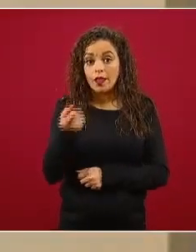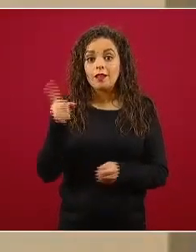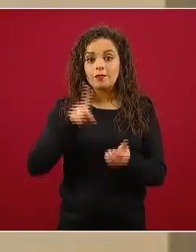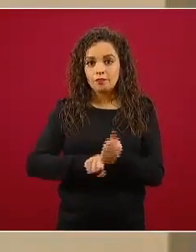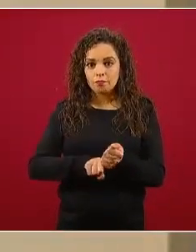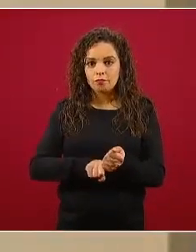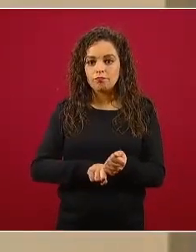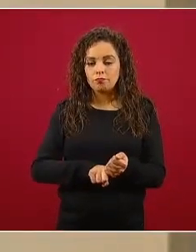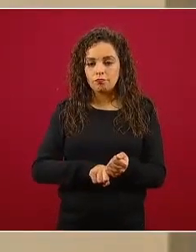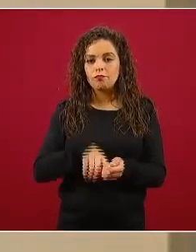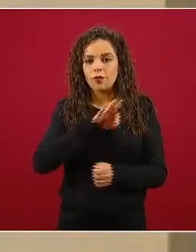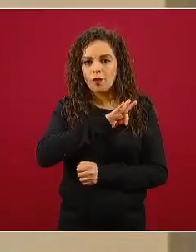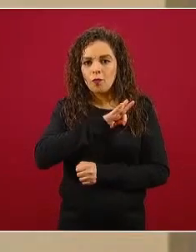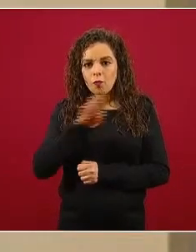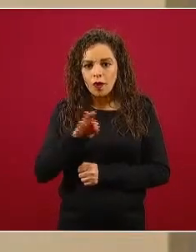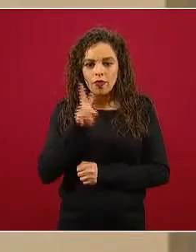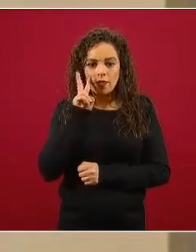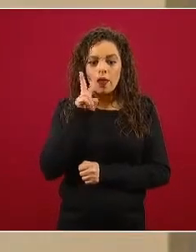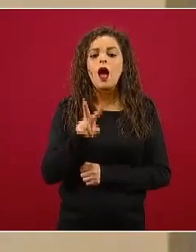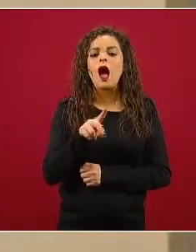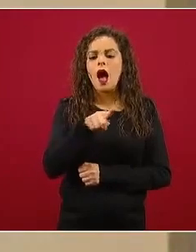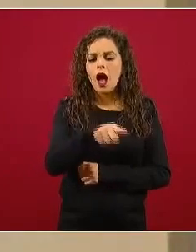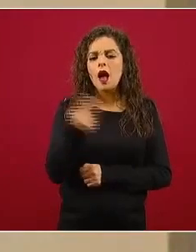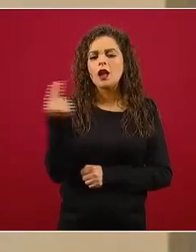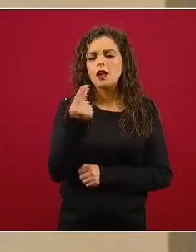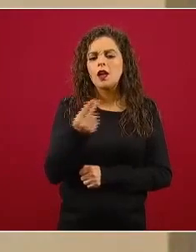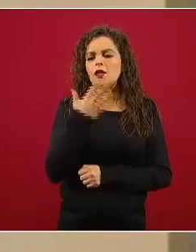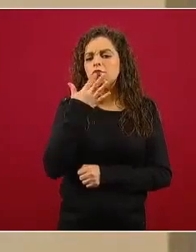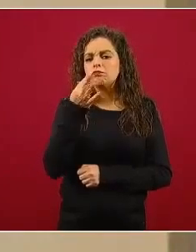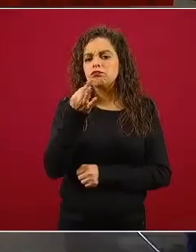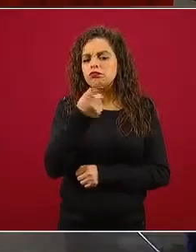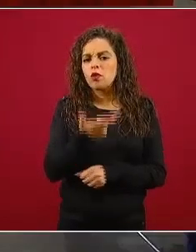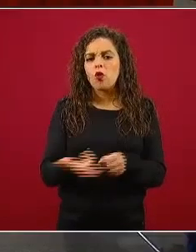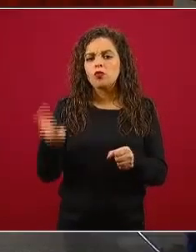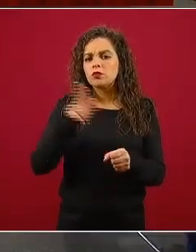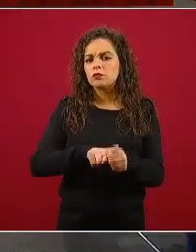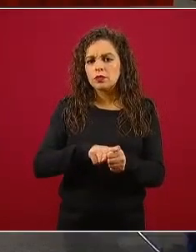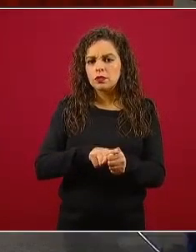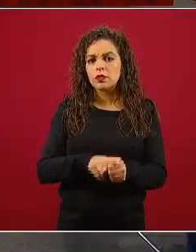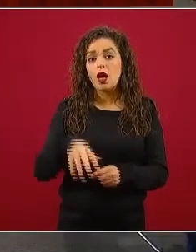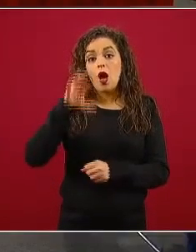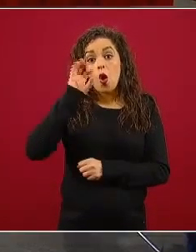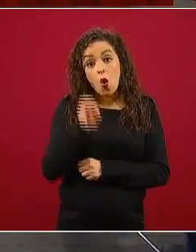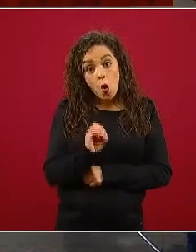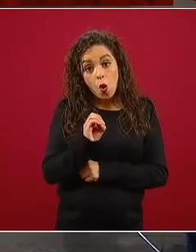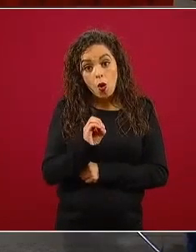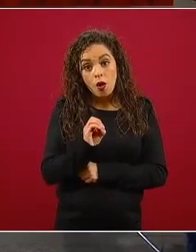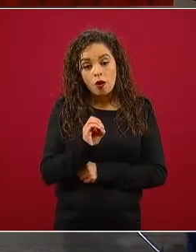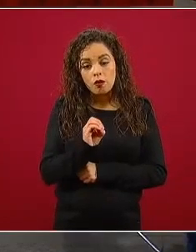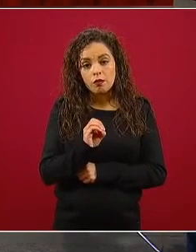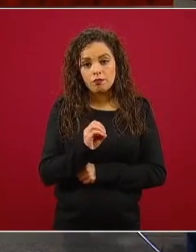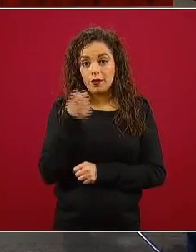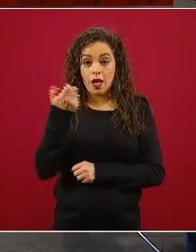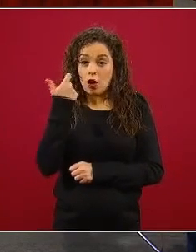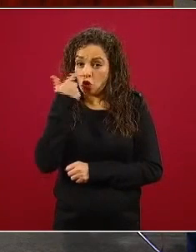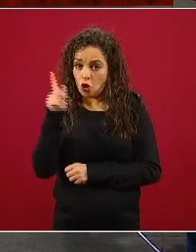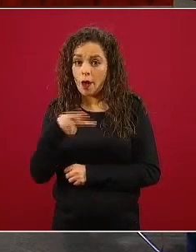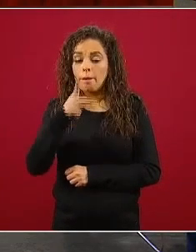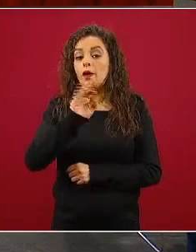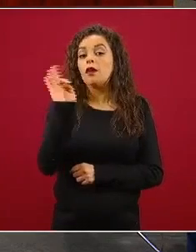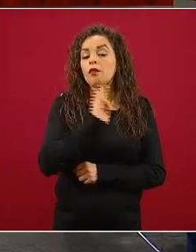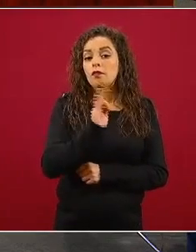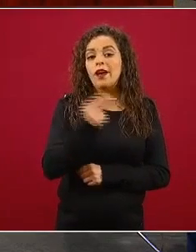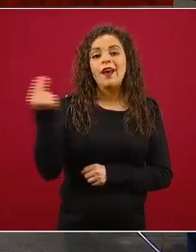necesite hospitalización general o que la persona requiera, que no queremos que pase,